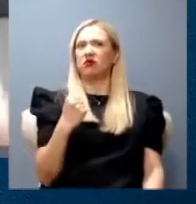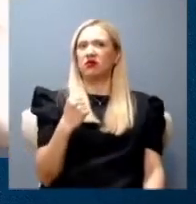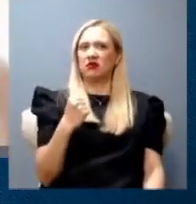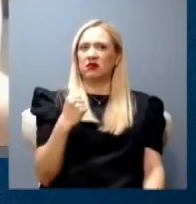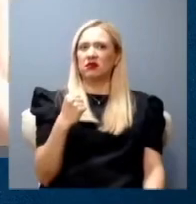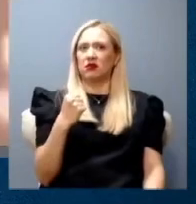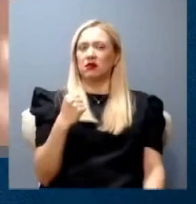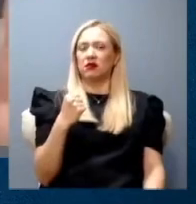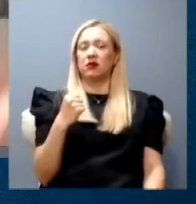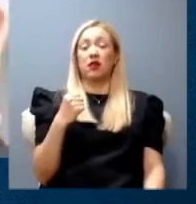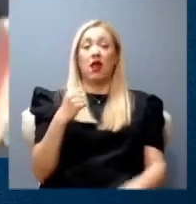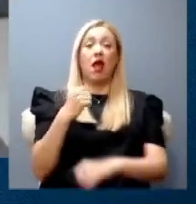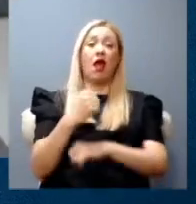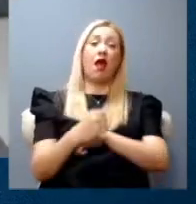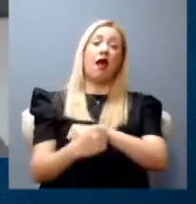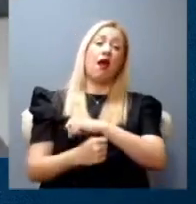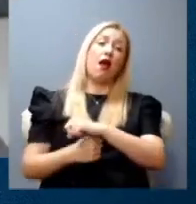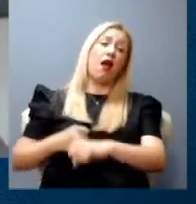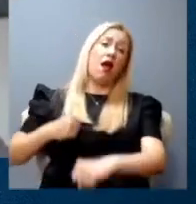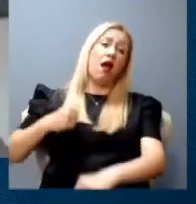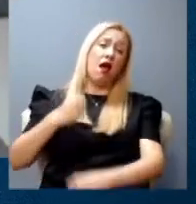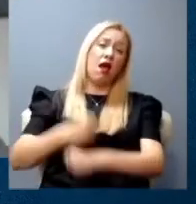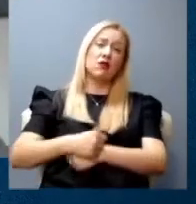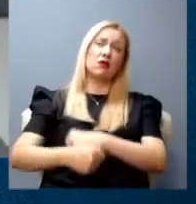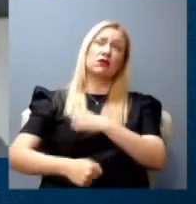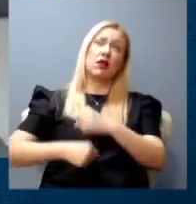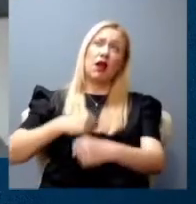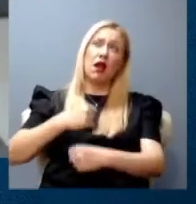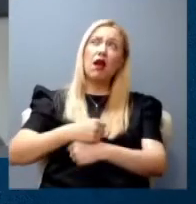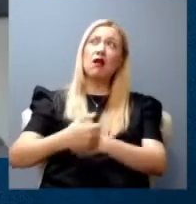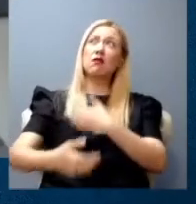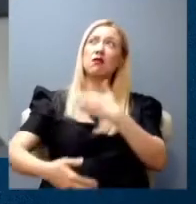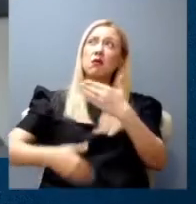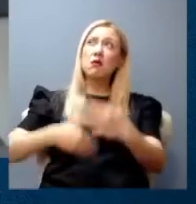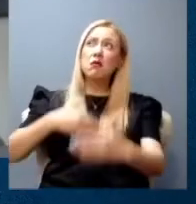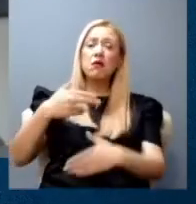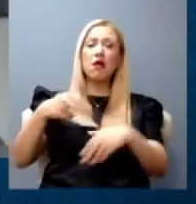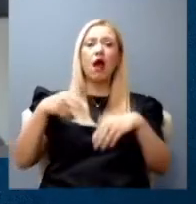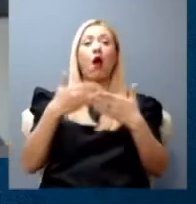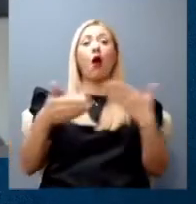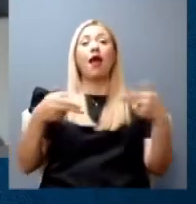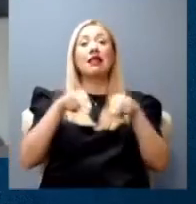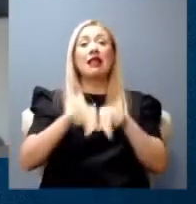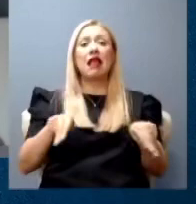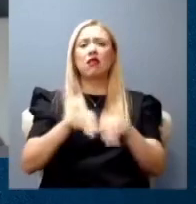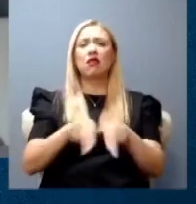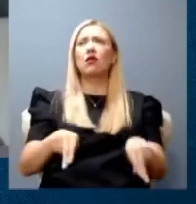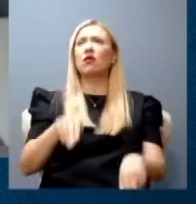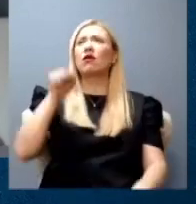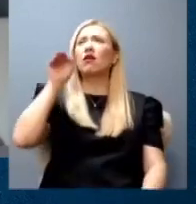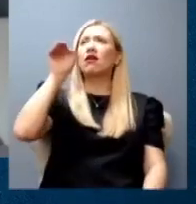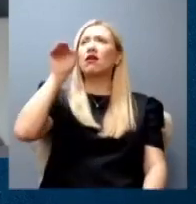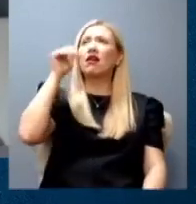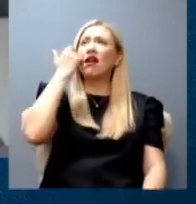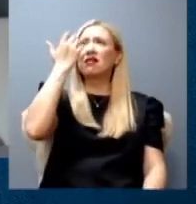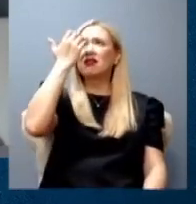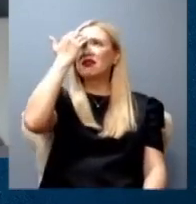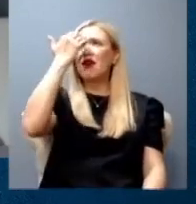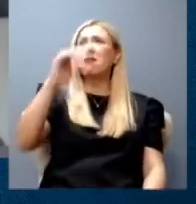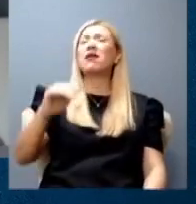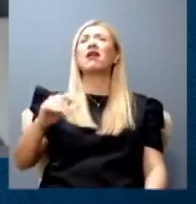española lleva años, ¿no? Esa demanda permanece y por eso ya hoy no es, digamos, un